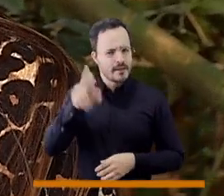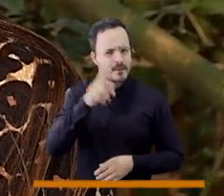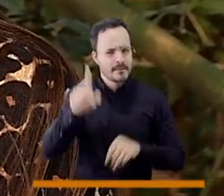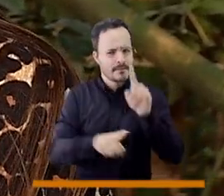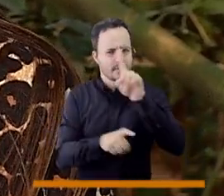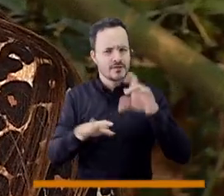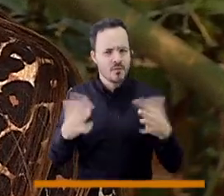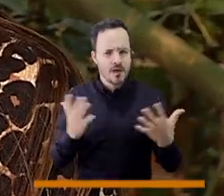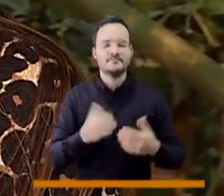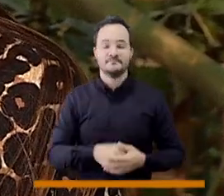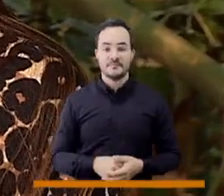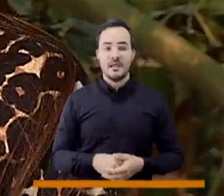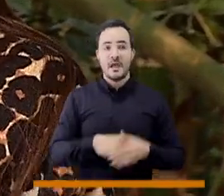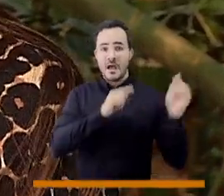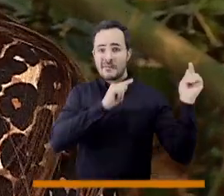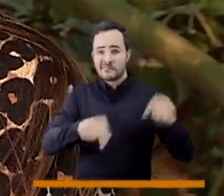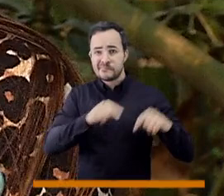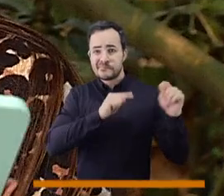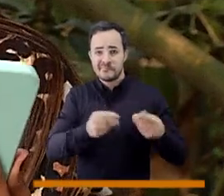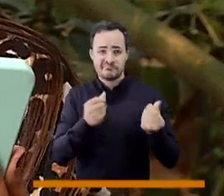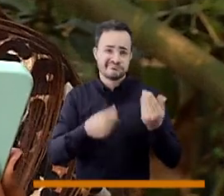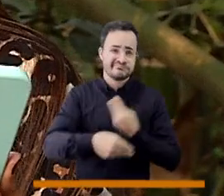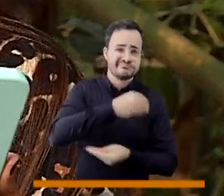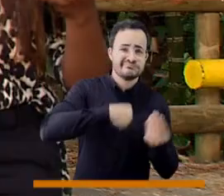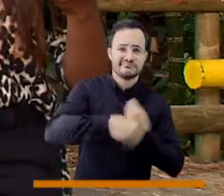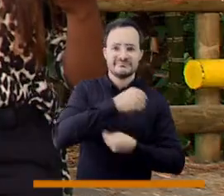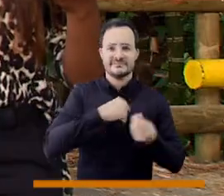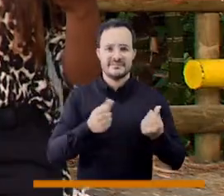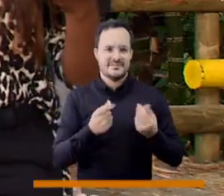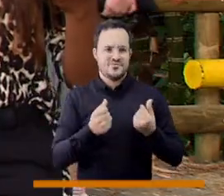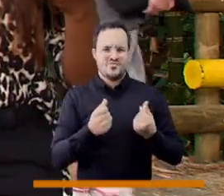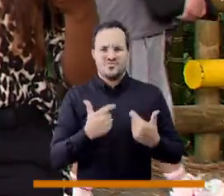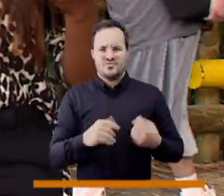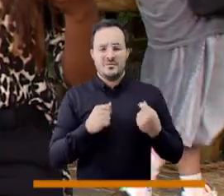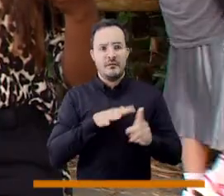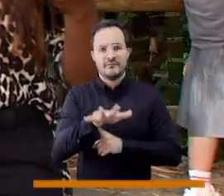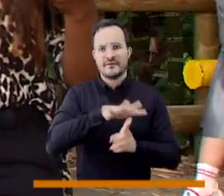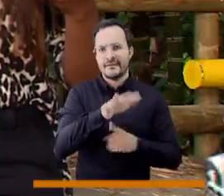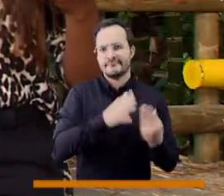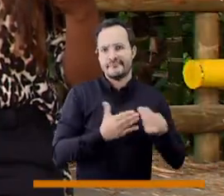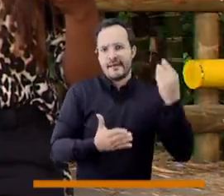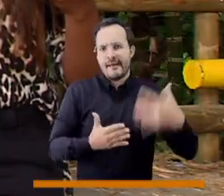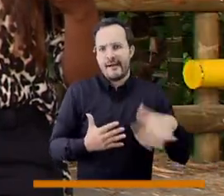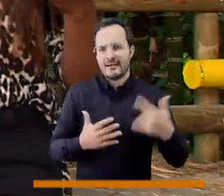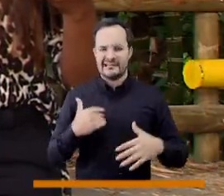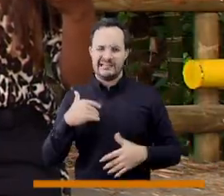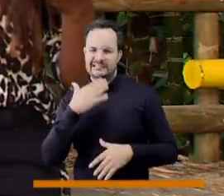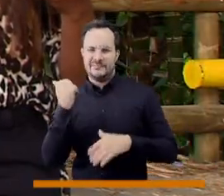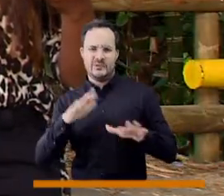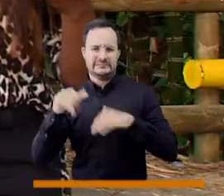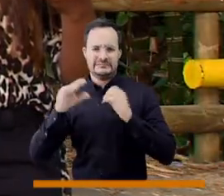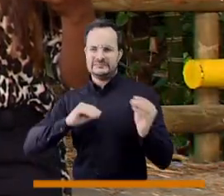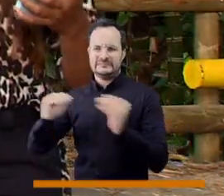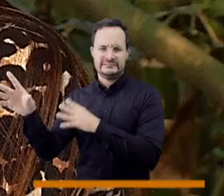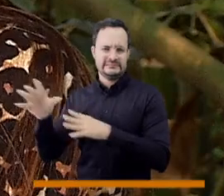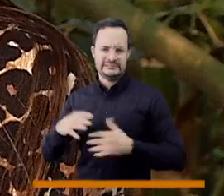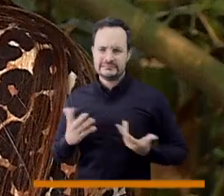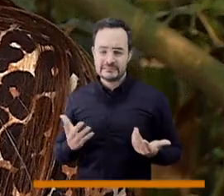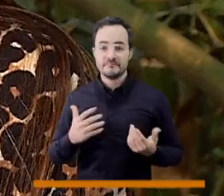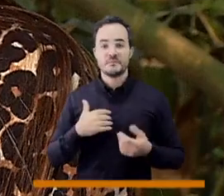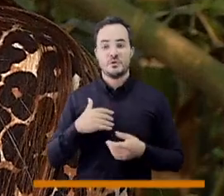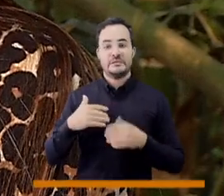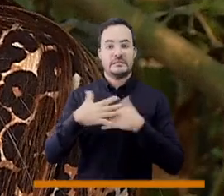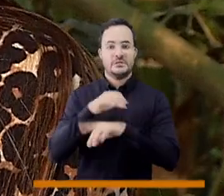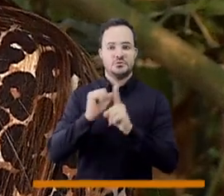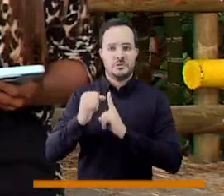siguen respondiendo a la pregunta del día de hoy, que se las voy a recordar. ¿Se ha sentido desplazado de su barrio por la llegada de nuevos habitantes con